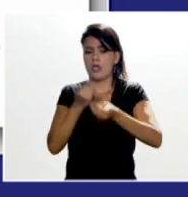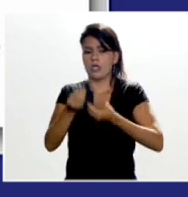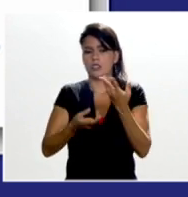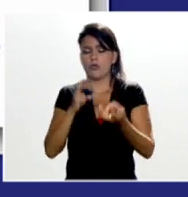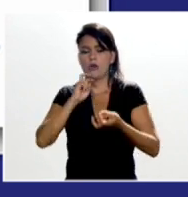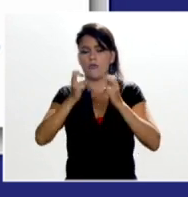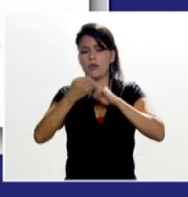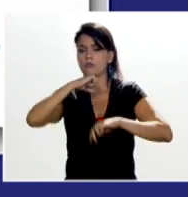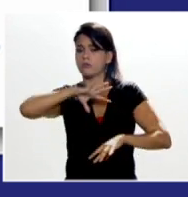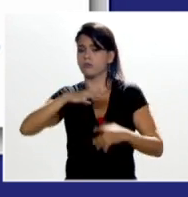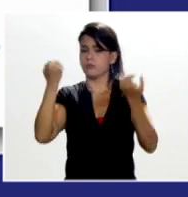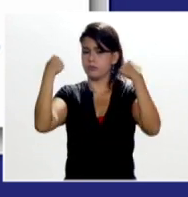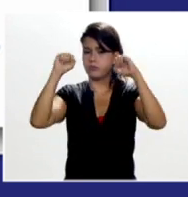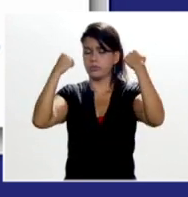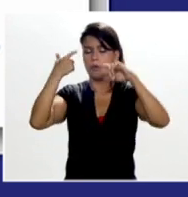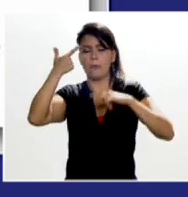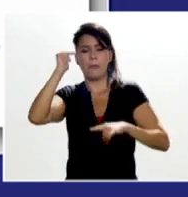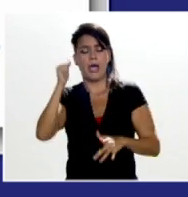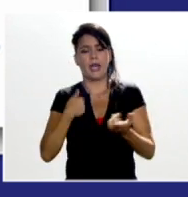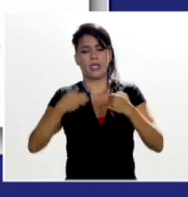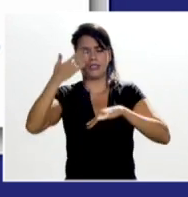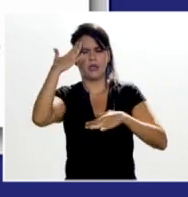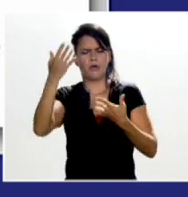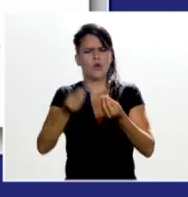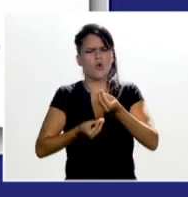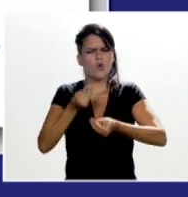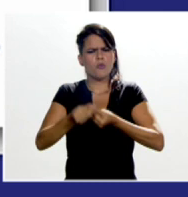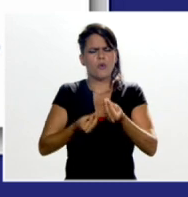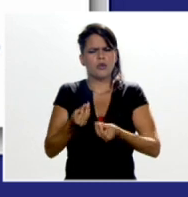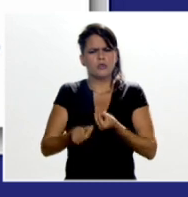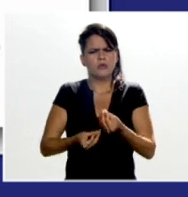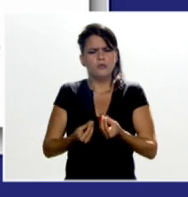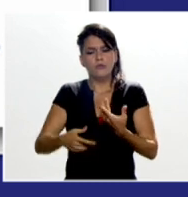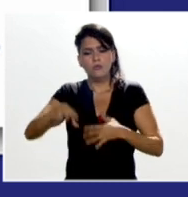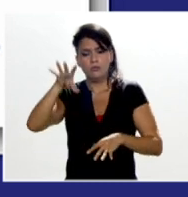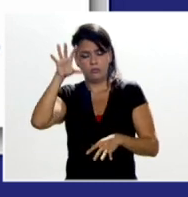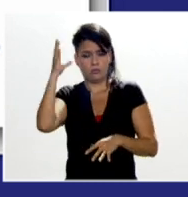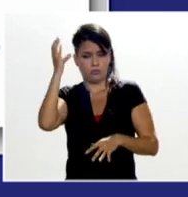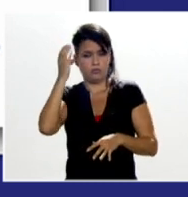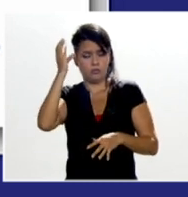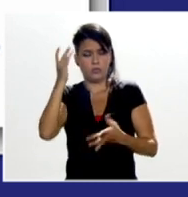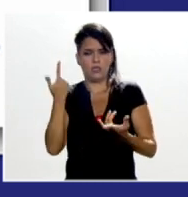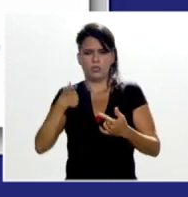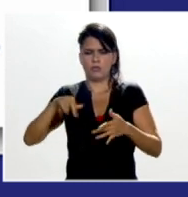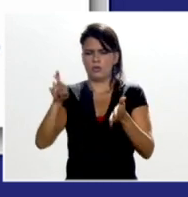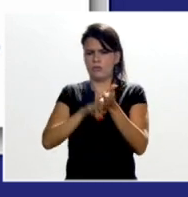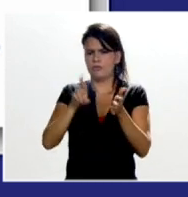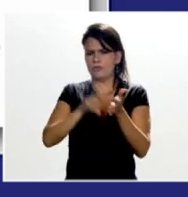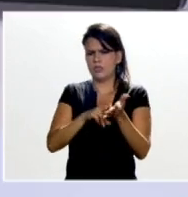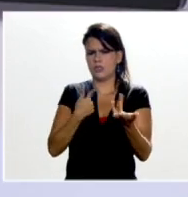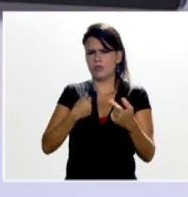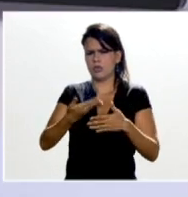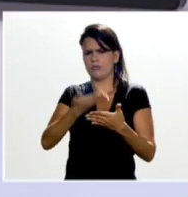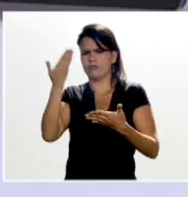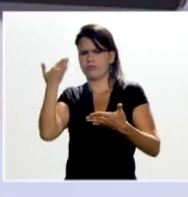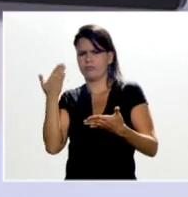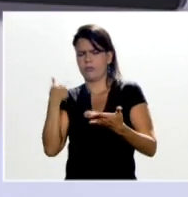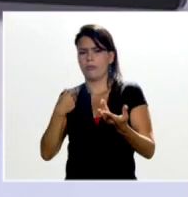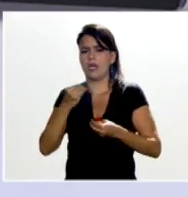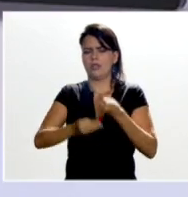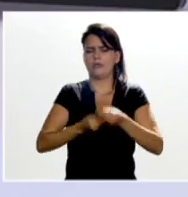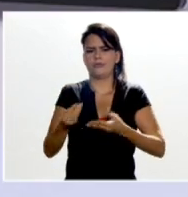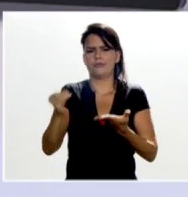referente teórico práctico para saber cómo va adquiriendo este conocimiento, que debemos repetir, si debemos retroceder para